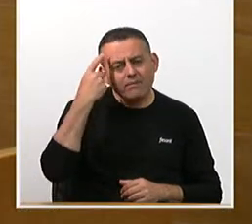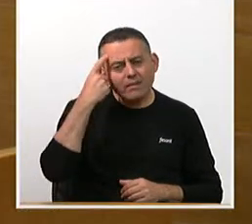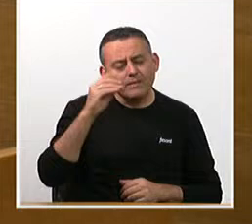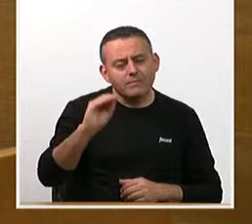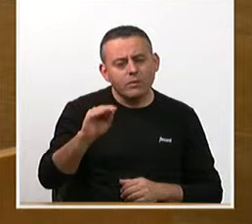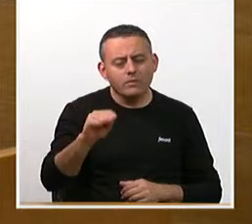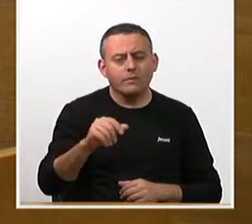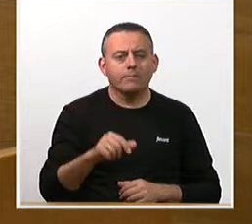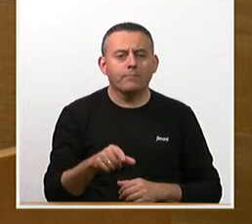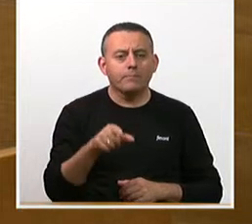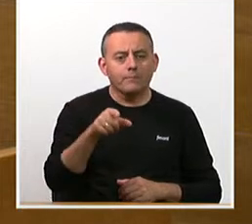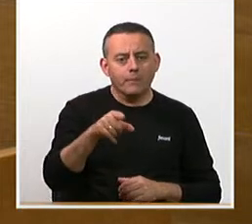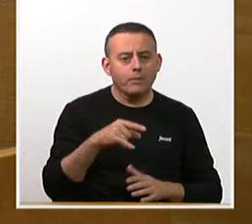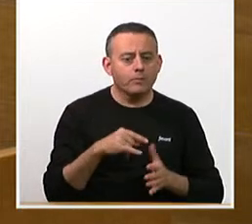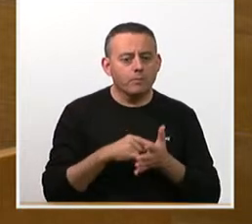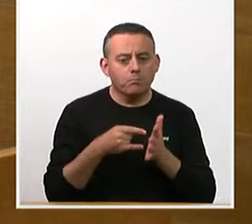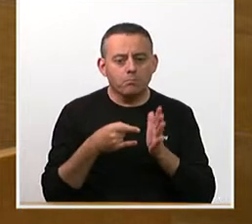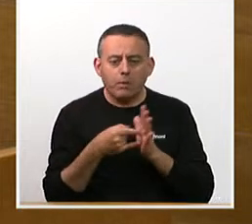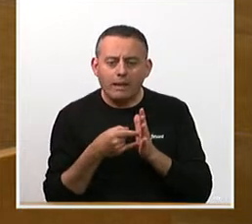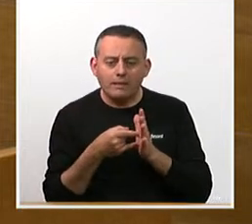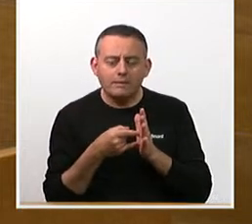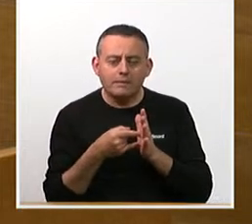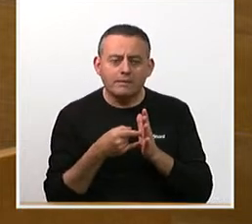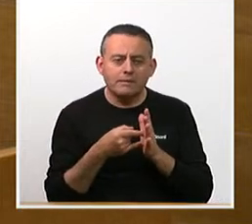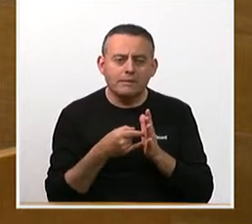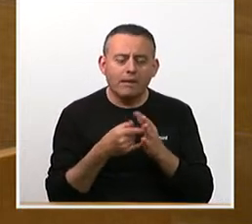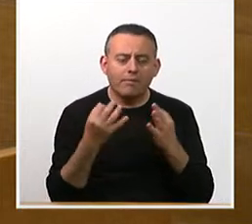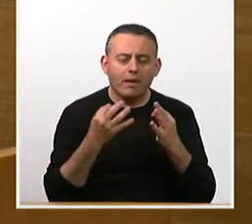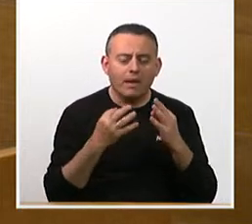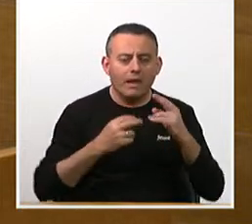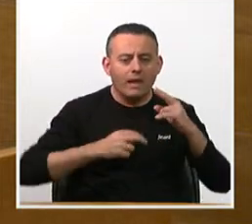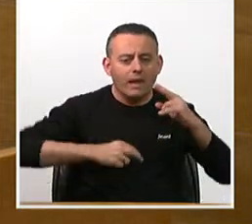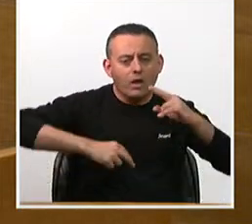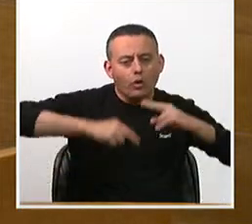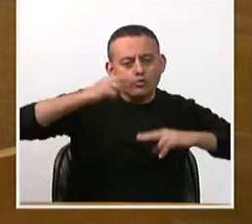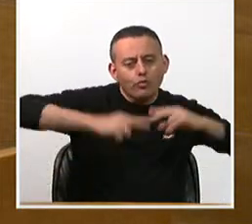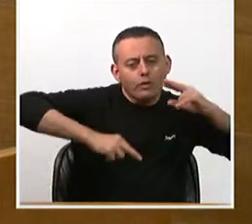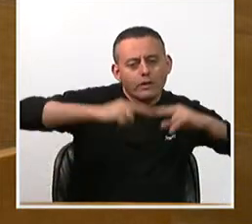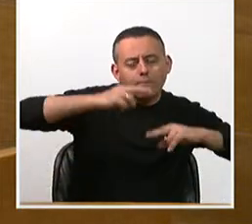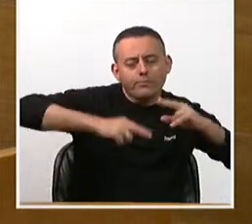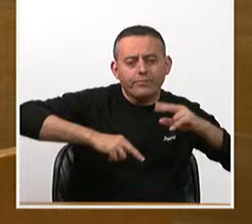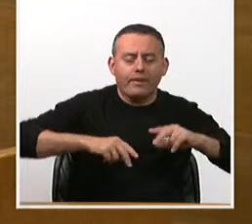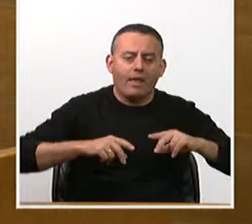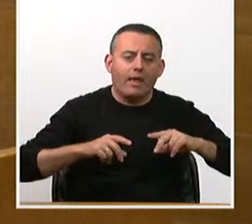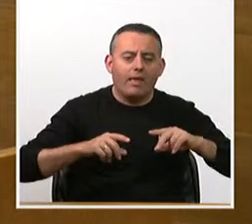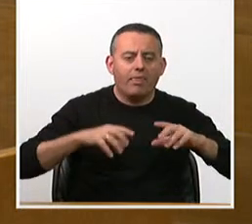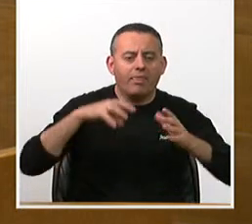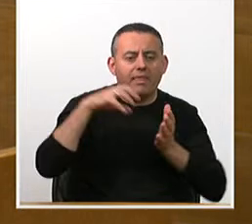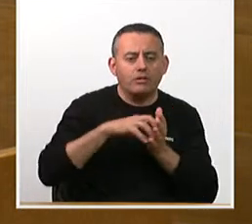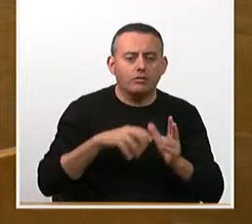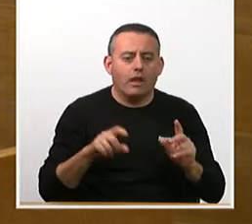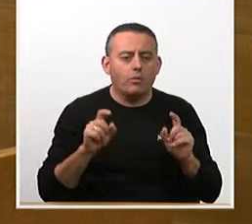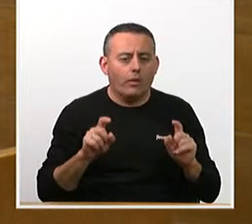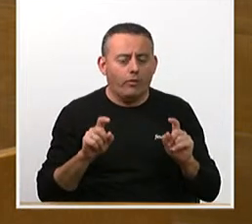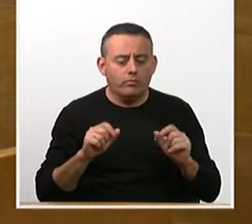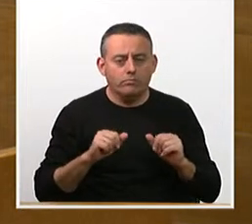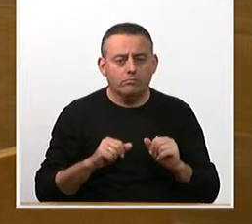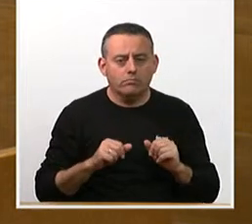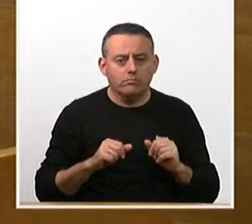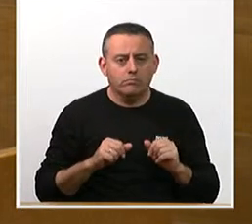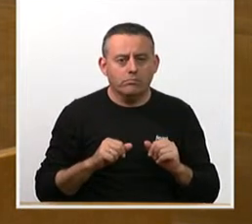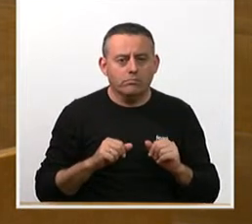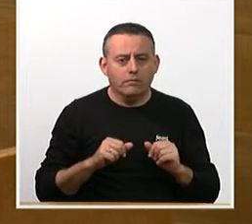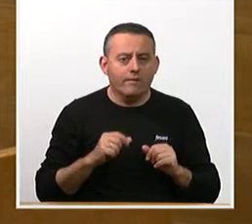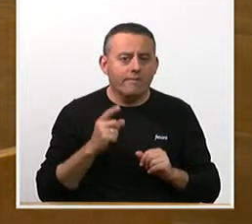sa enru educ sa